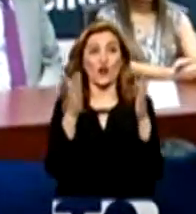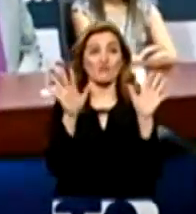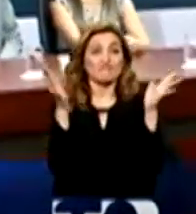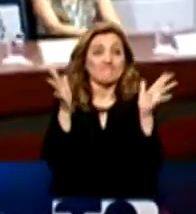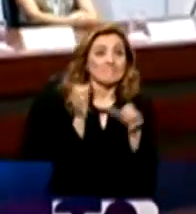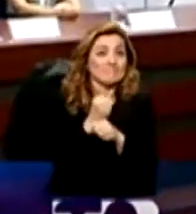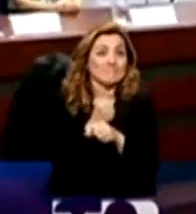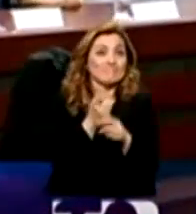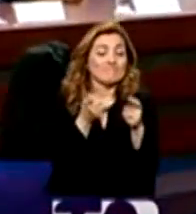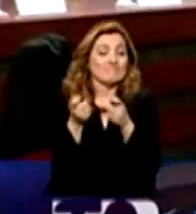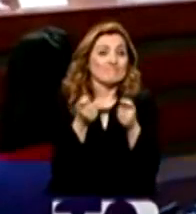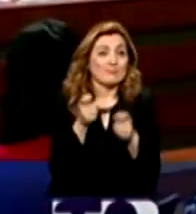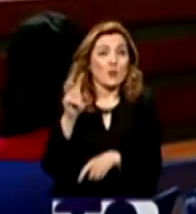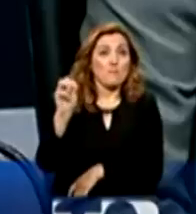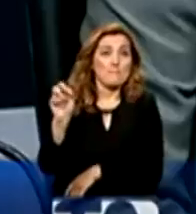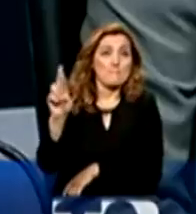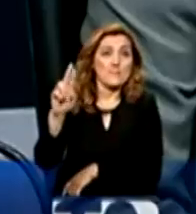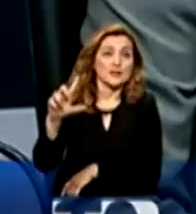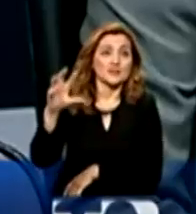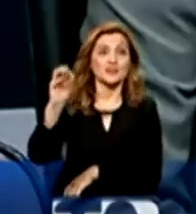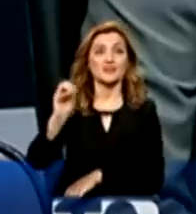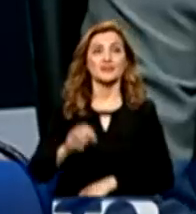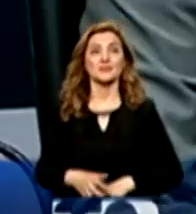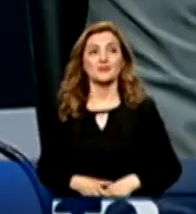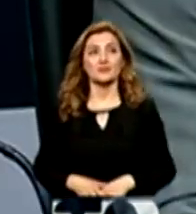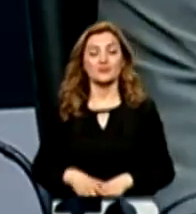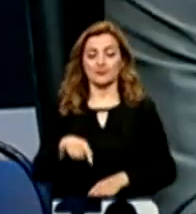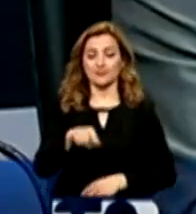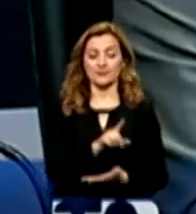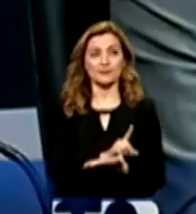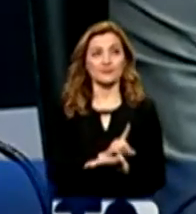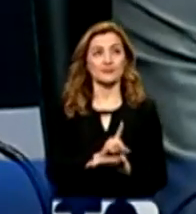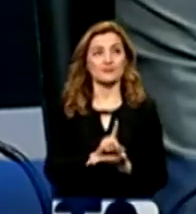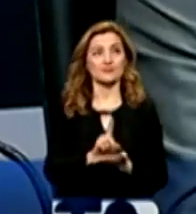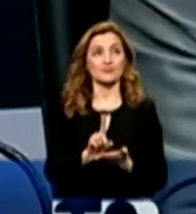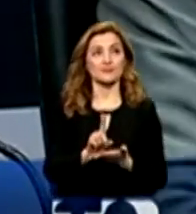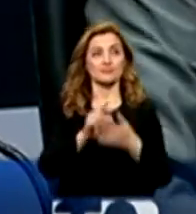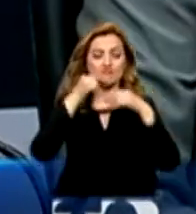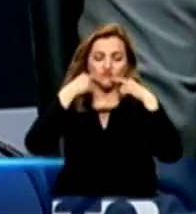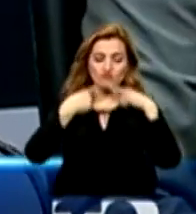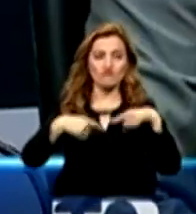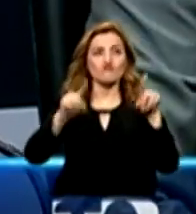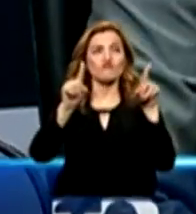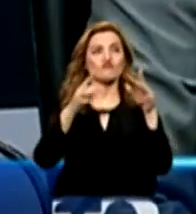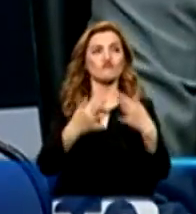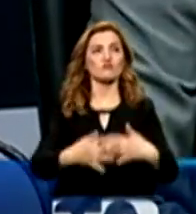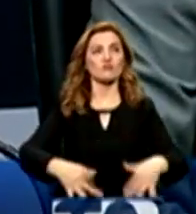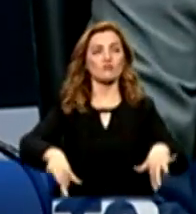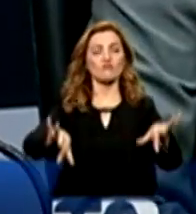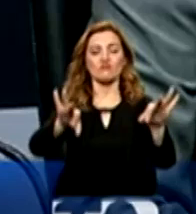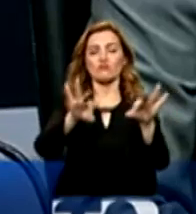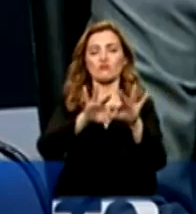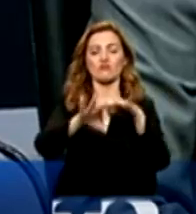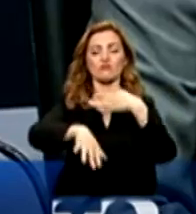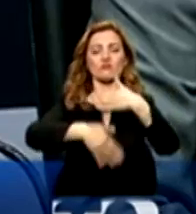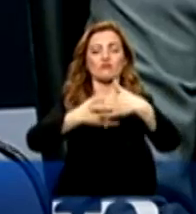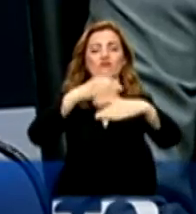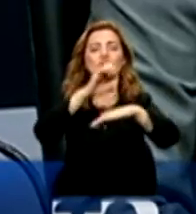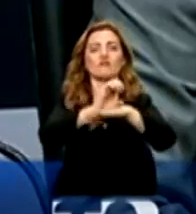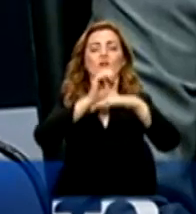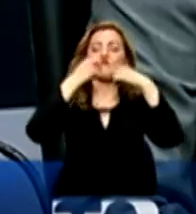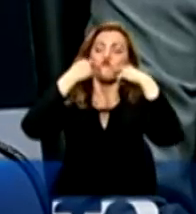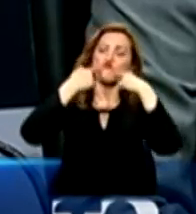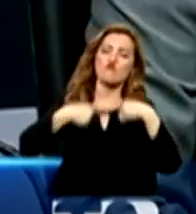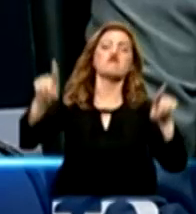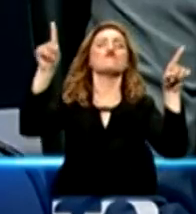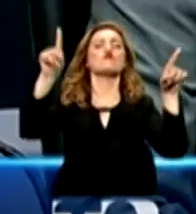Transitorio dirigido por Marcelo Merlo. Esta semana haremos un anuncio muy importante al país